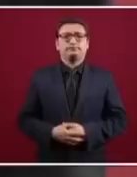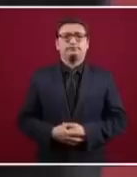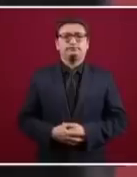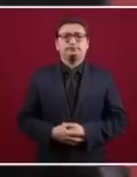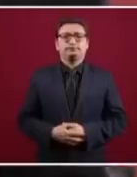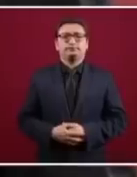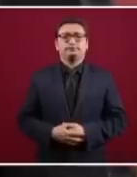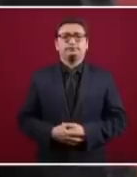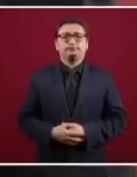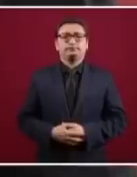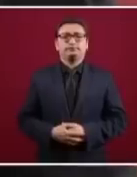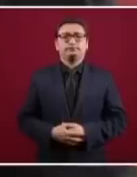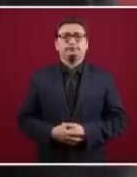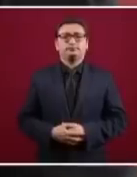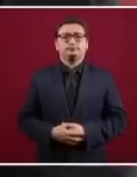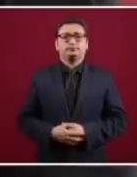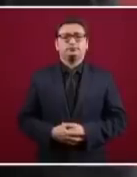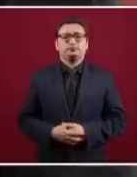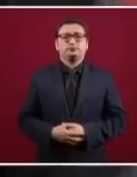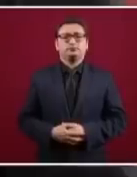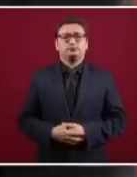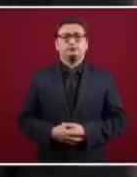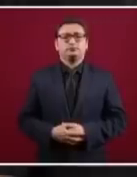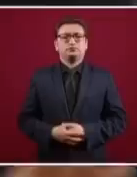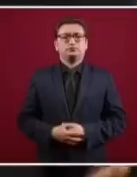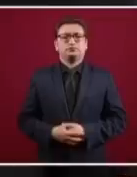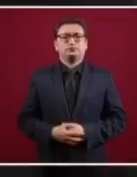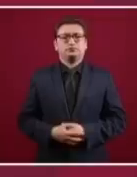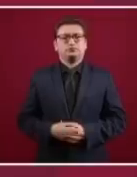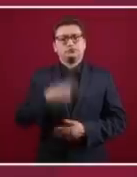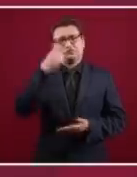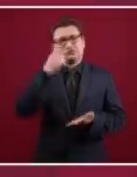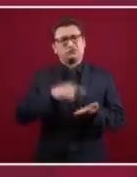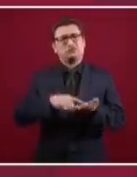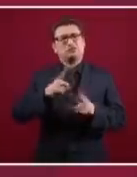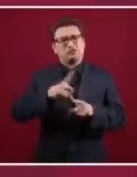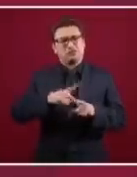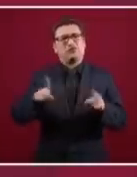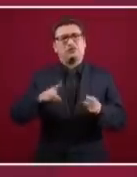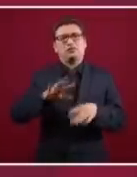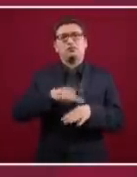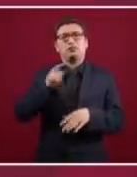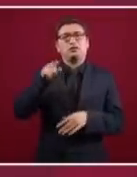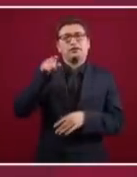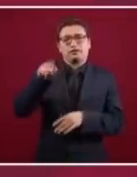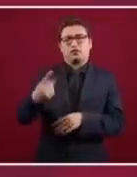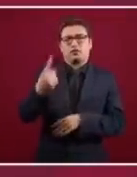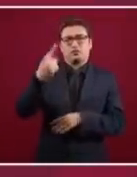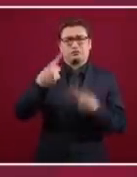al contrario uno de los dueños de interjet